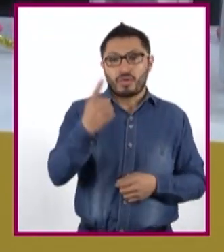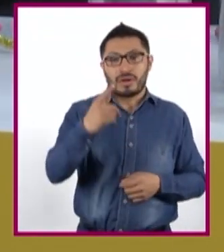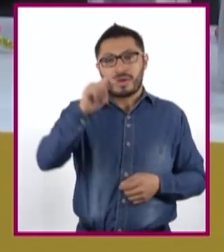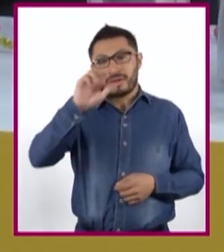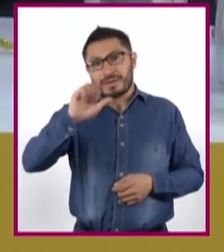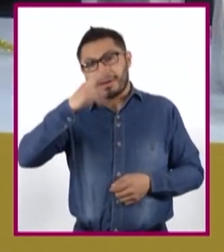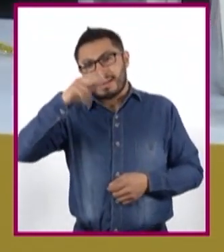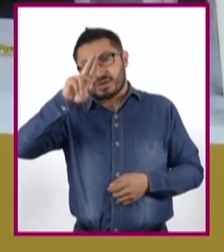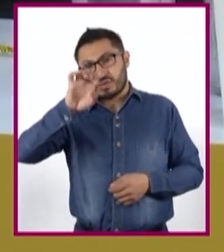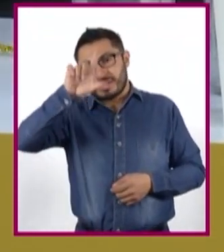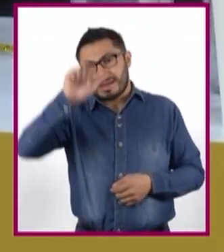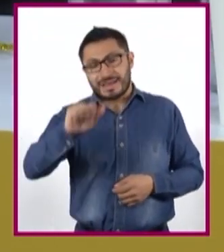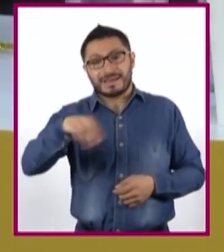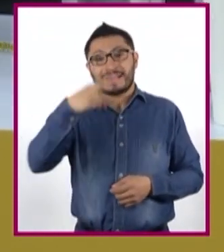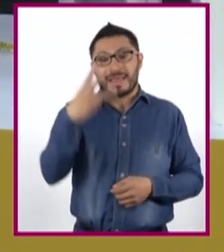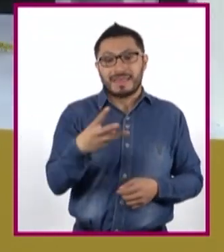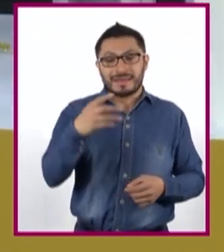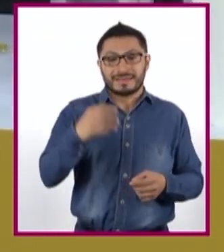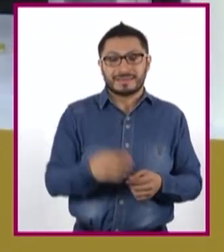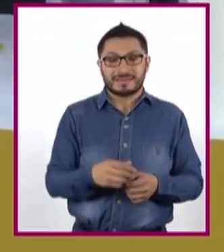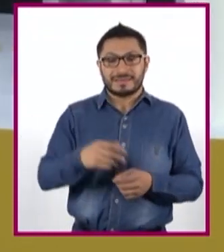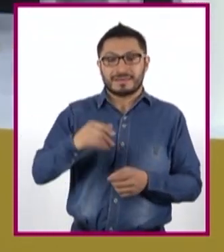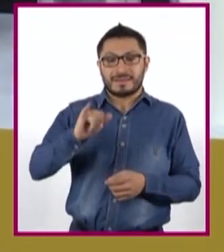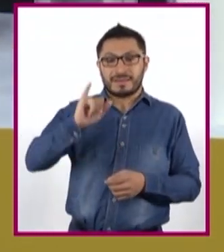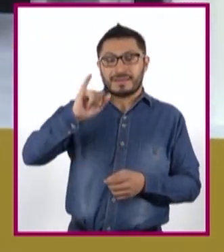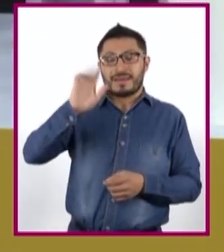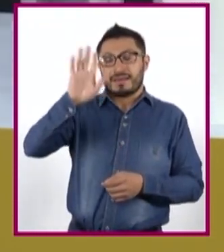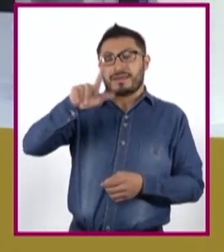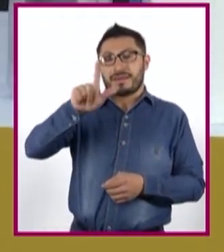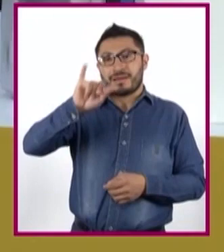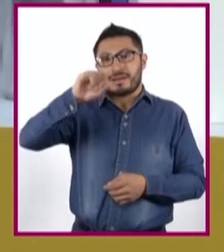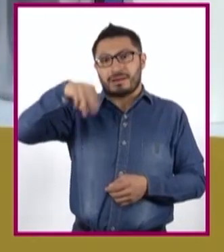tachuela, 3 limpiapipas y palillos.